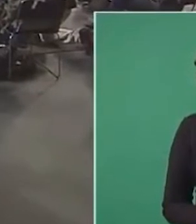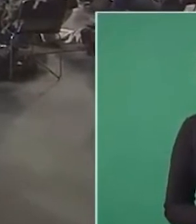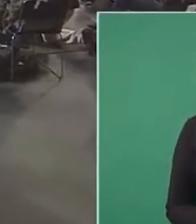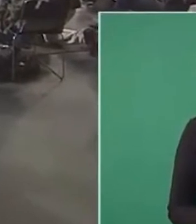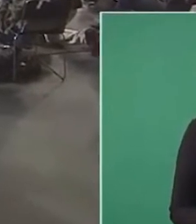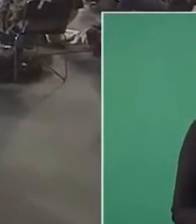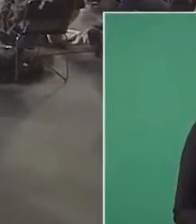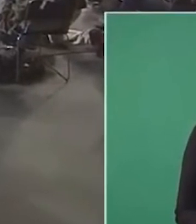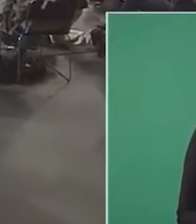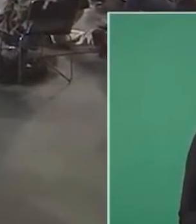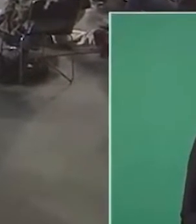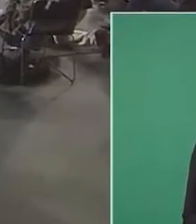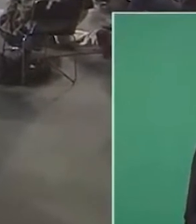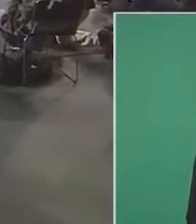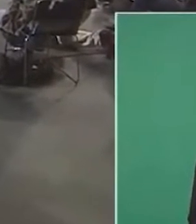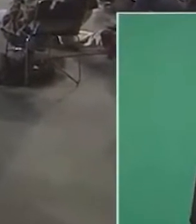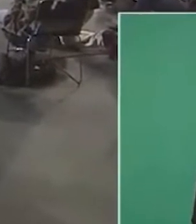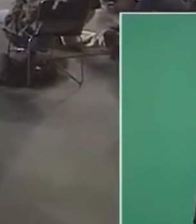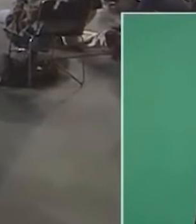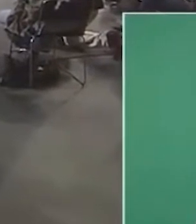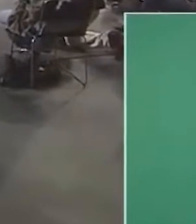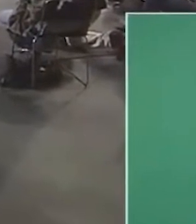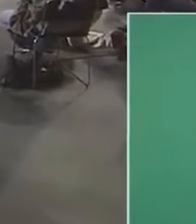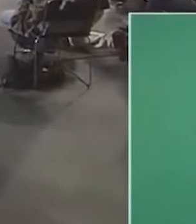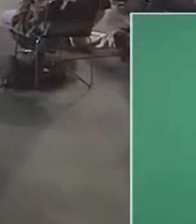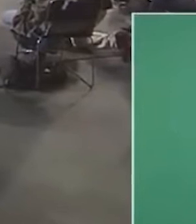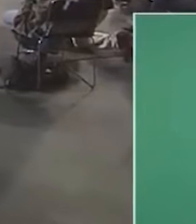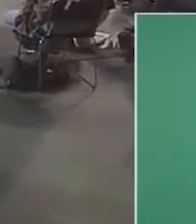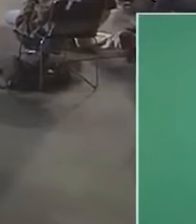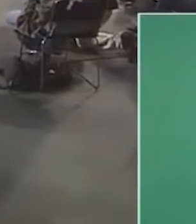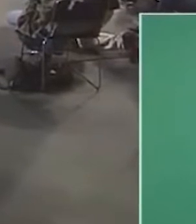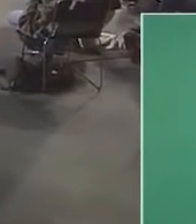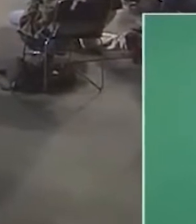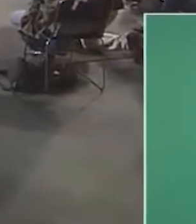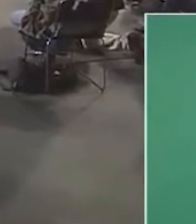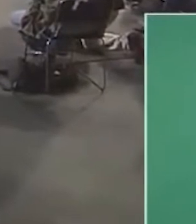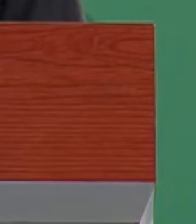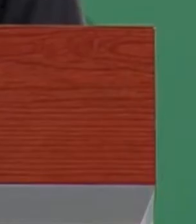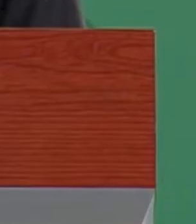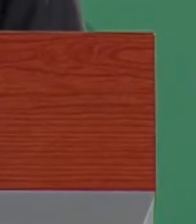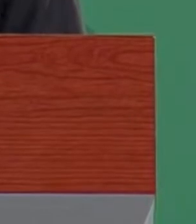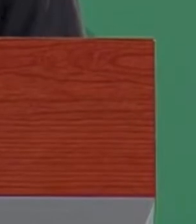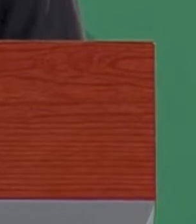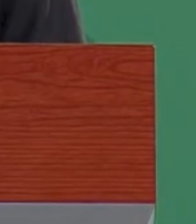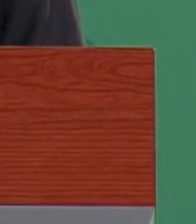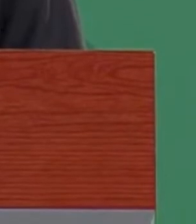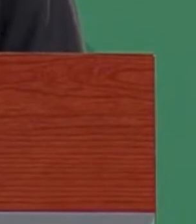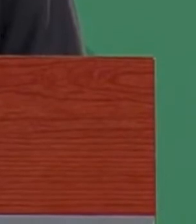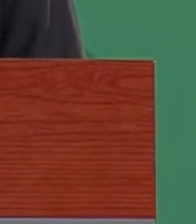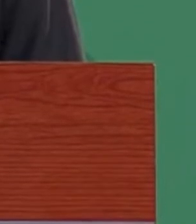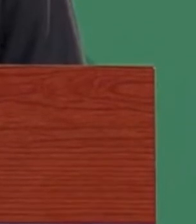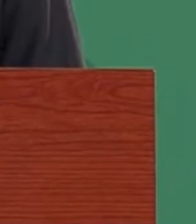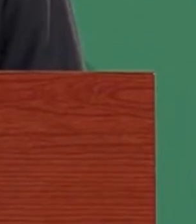la conferencia matutina desde el Palacio de Gobierno en la Ciudad de México, donde señaló su aprobación sobre la propuesta